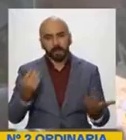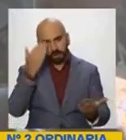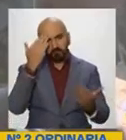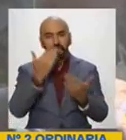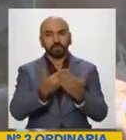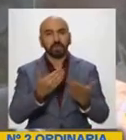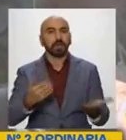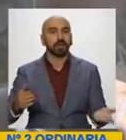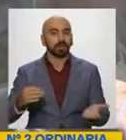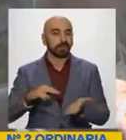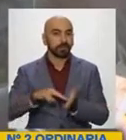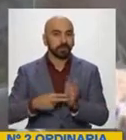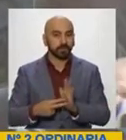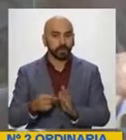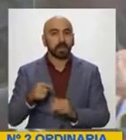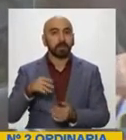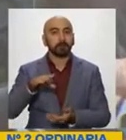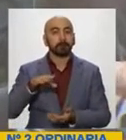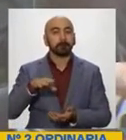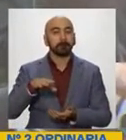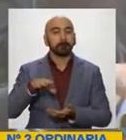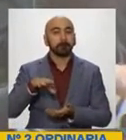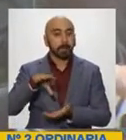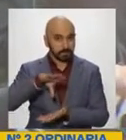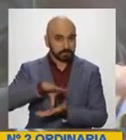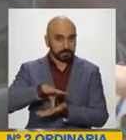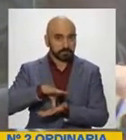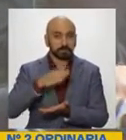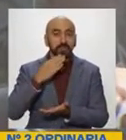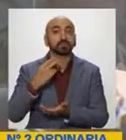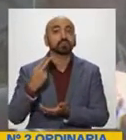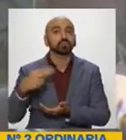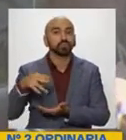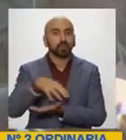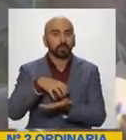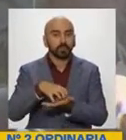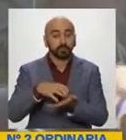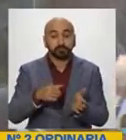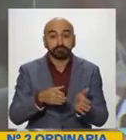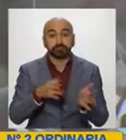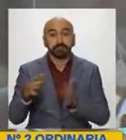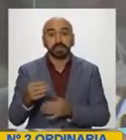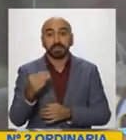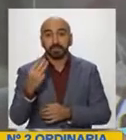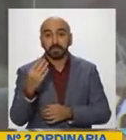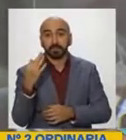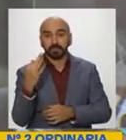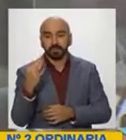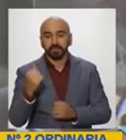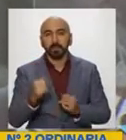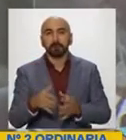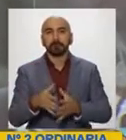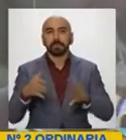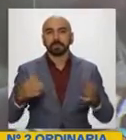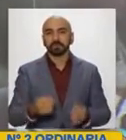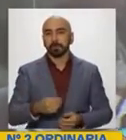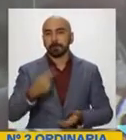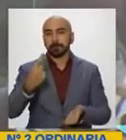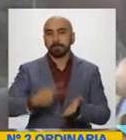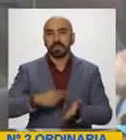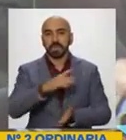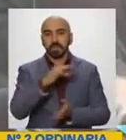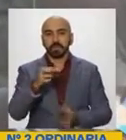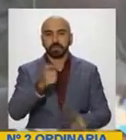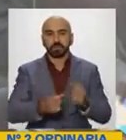viviendo el país y su comuna. El 3 de febrero eran 1.500 los migrantes, en una